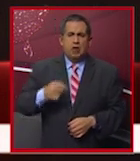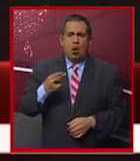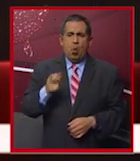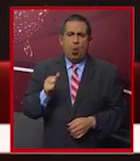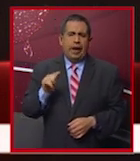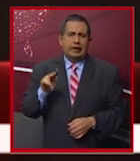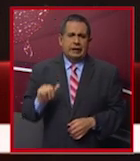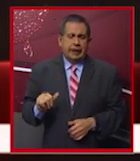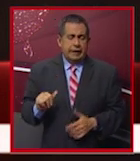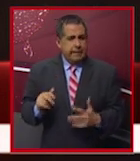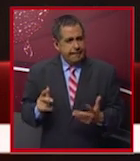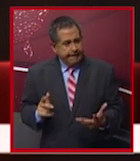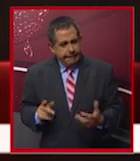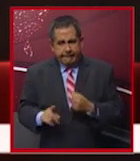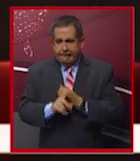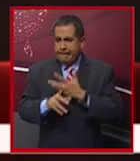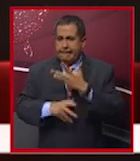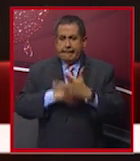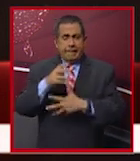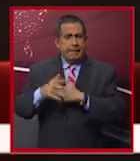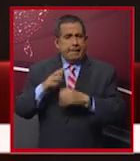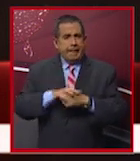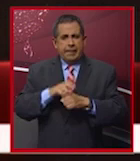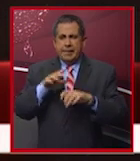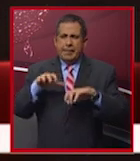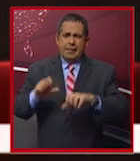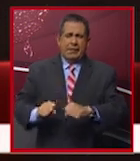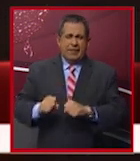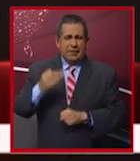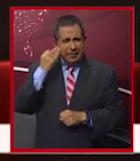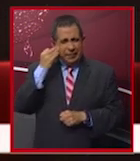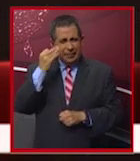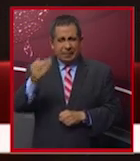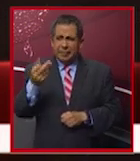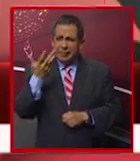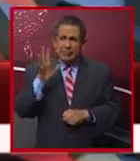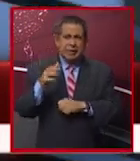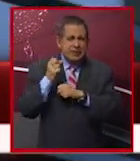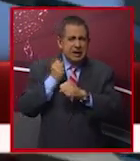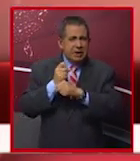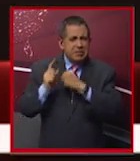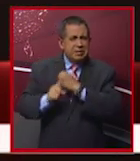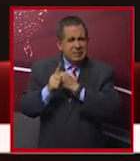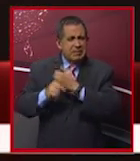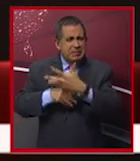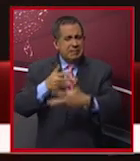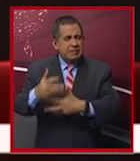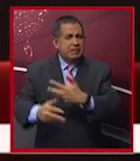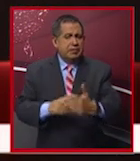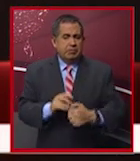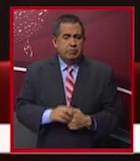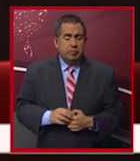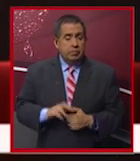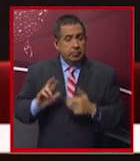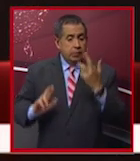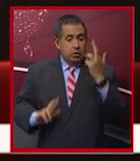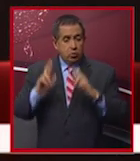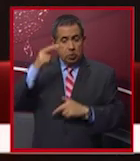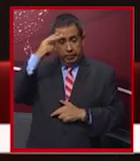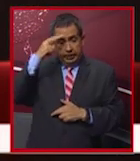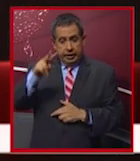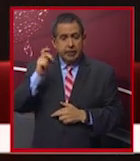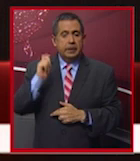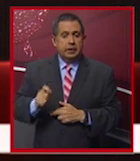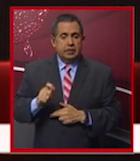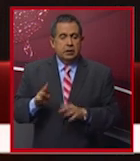la lucha violenta por el poder duraría más de una década. La Revolución Mexicana hizo que el pueblo